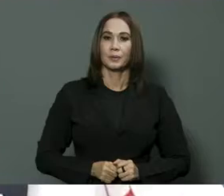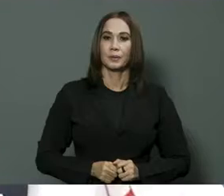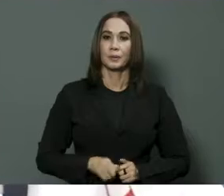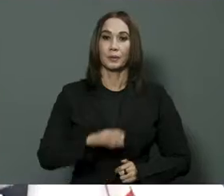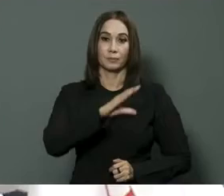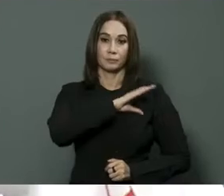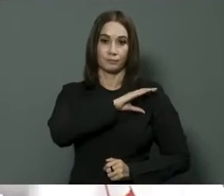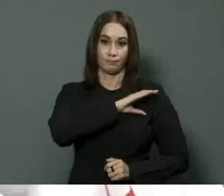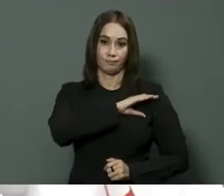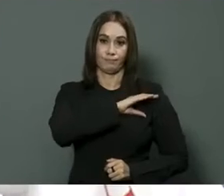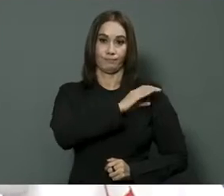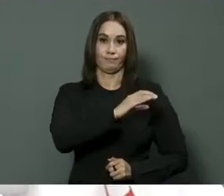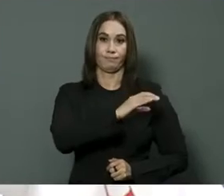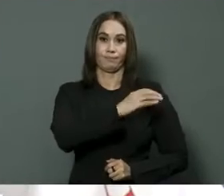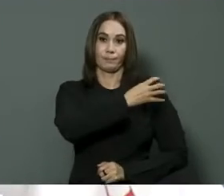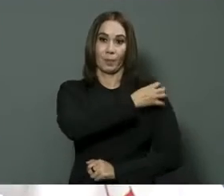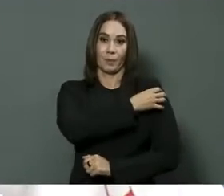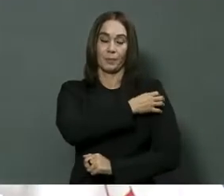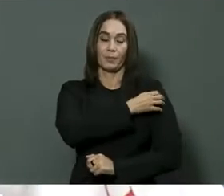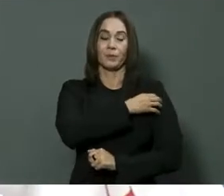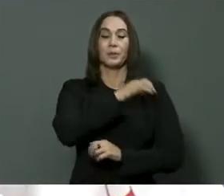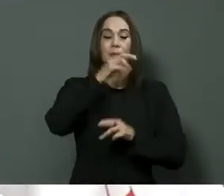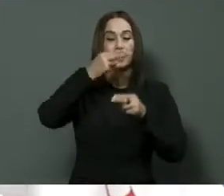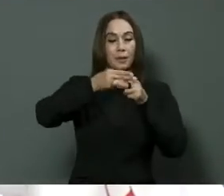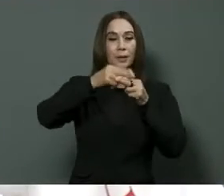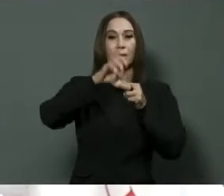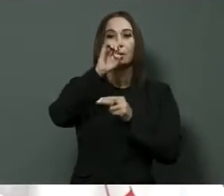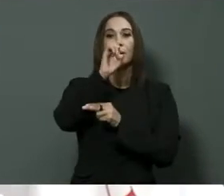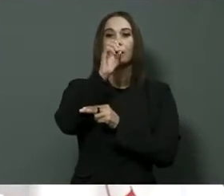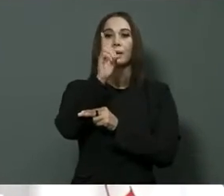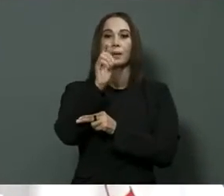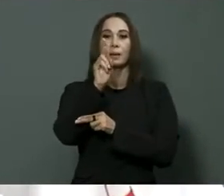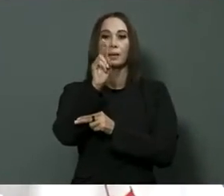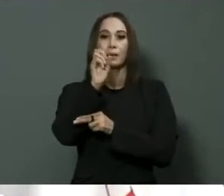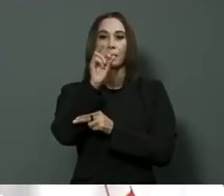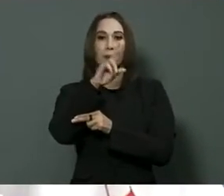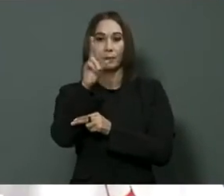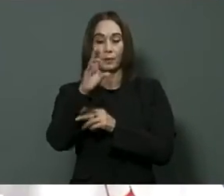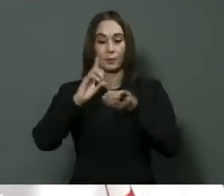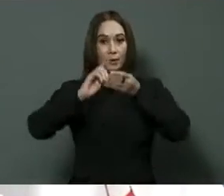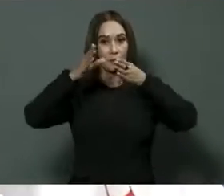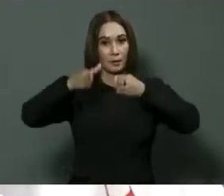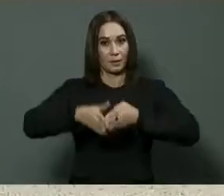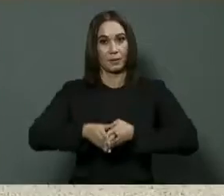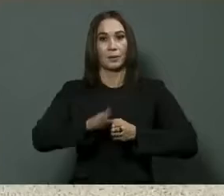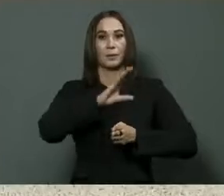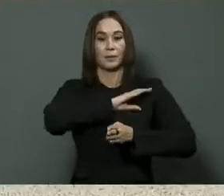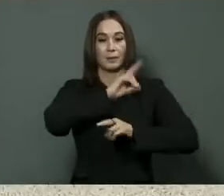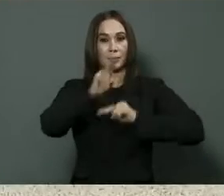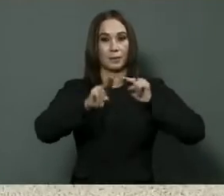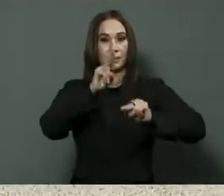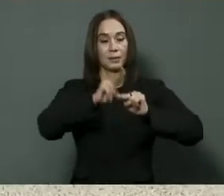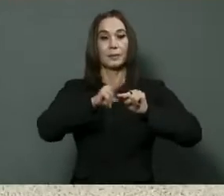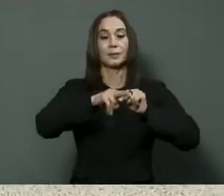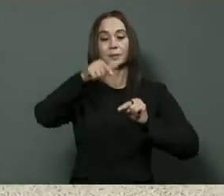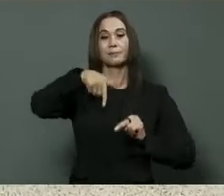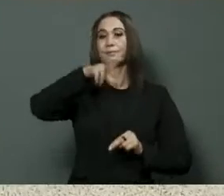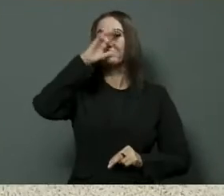Mayor general Edward Sánchez González, director de la Policía Nacional República Dominicana.